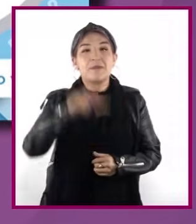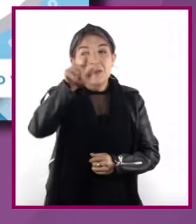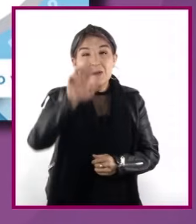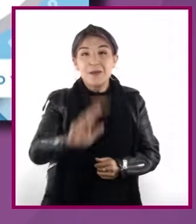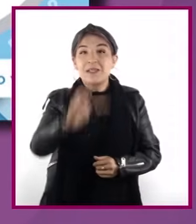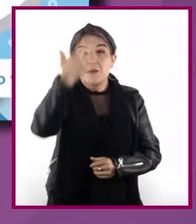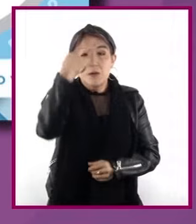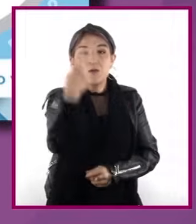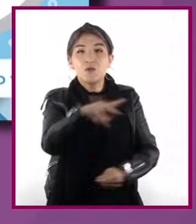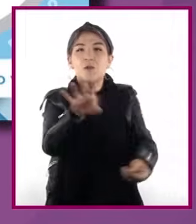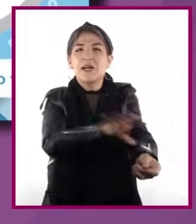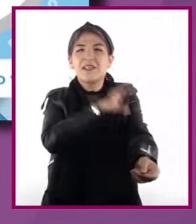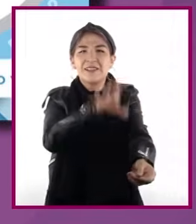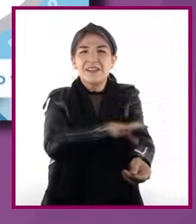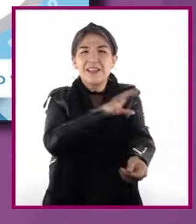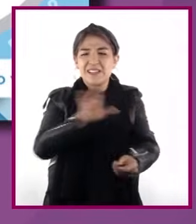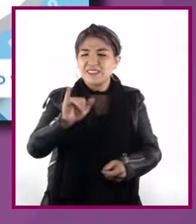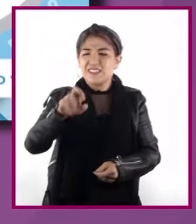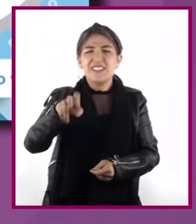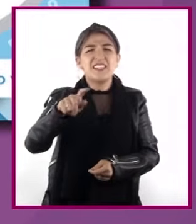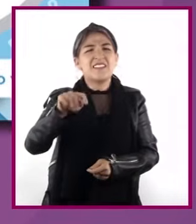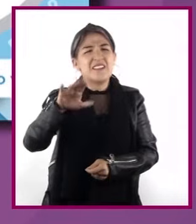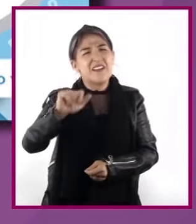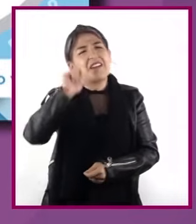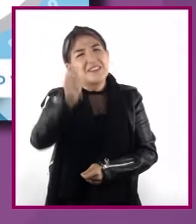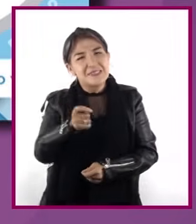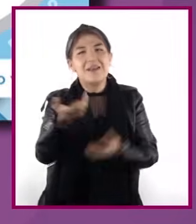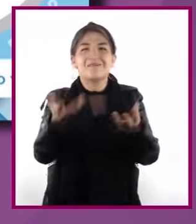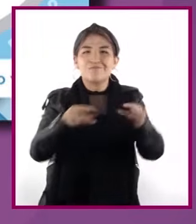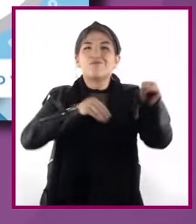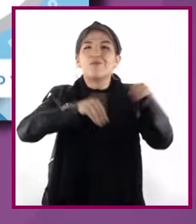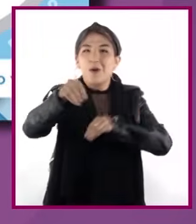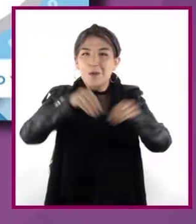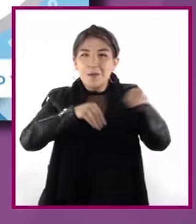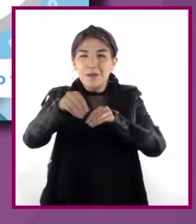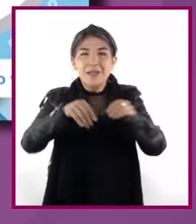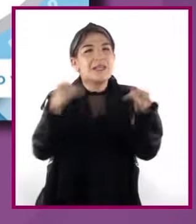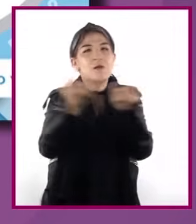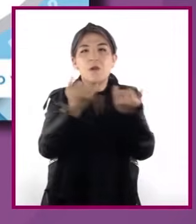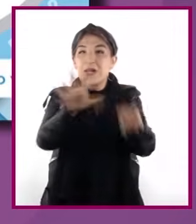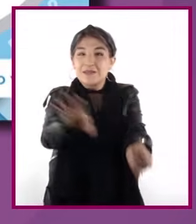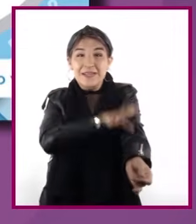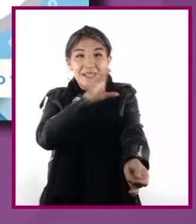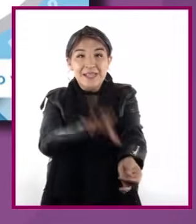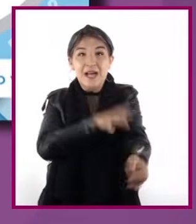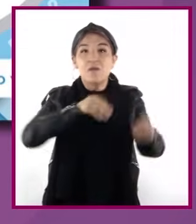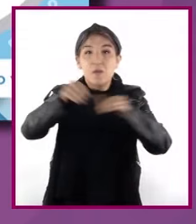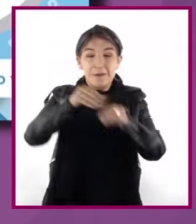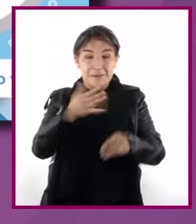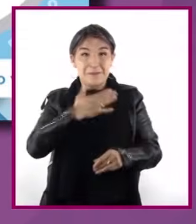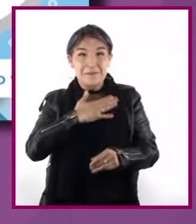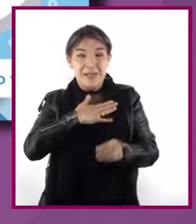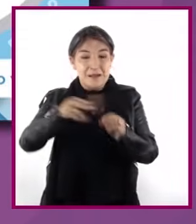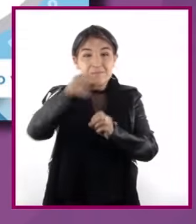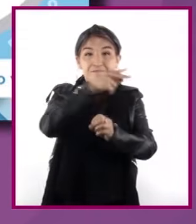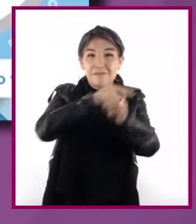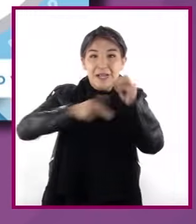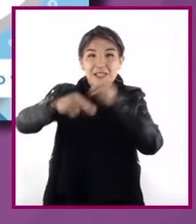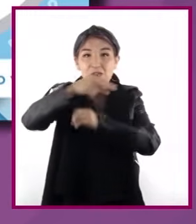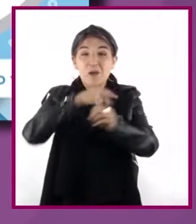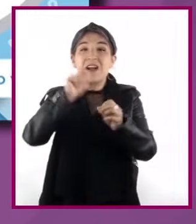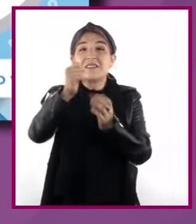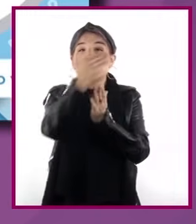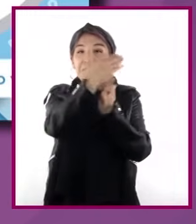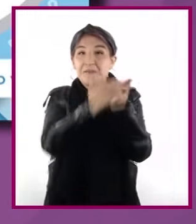Recuerden que la energía cinética es la que está relacionada con el movimiento. Como la energía cinética de mis partículas es baja,